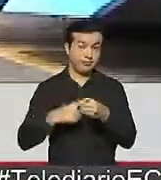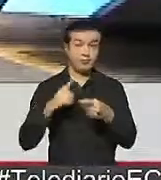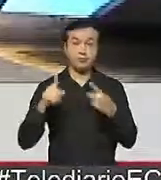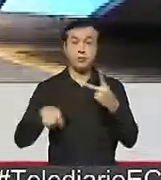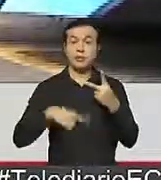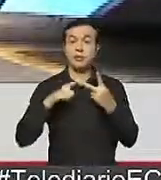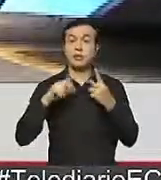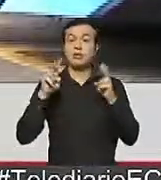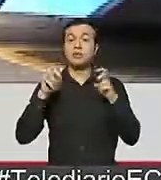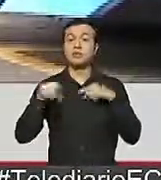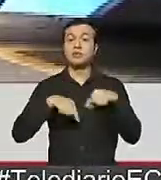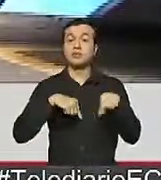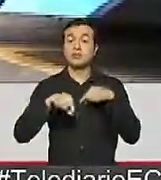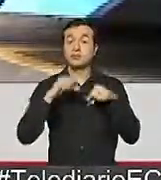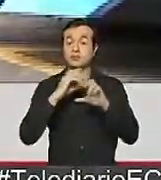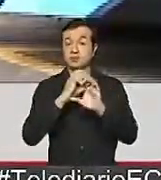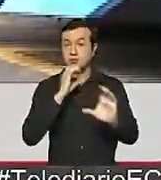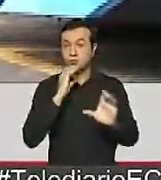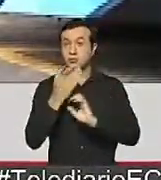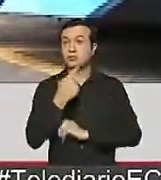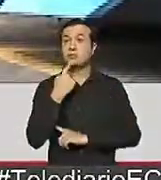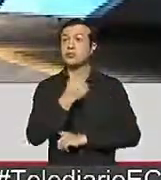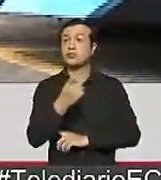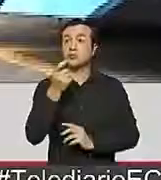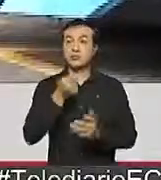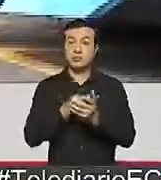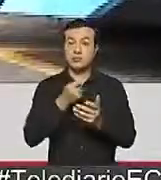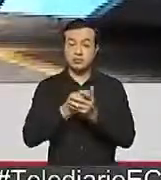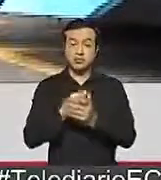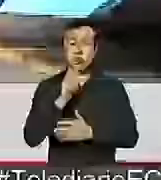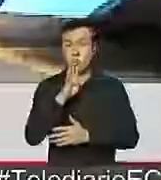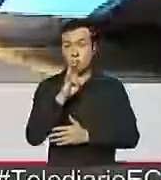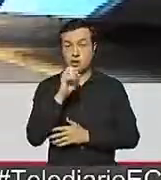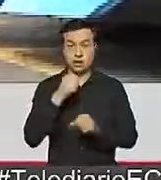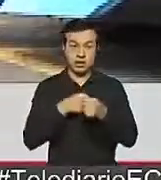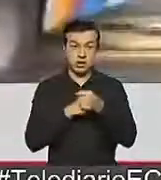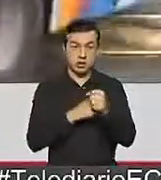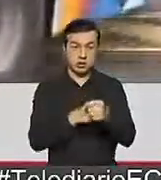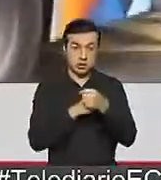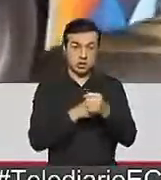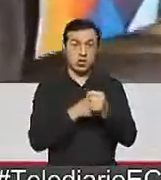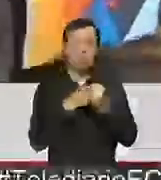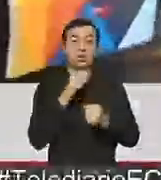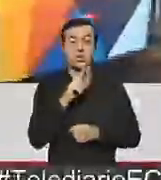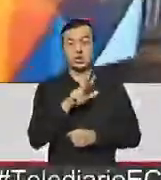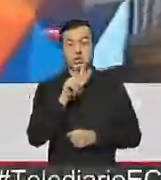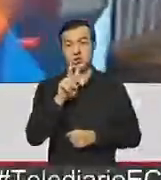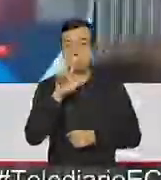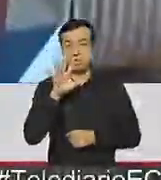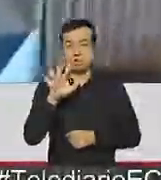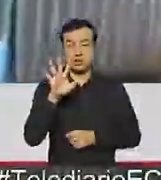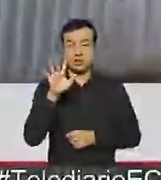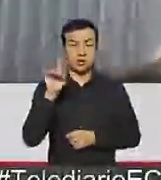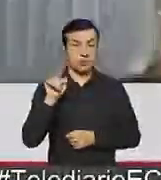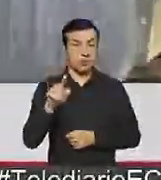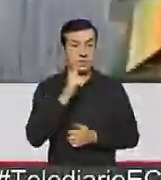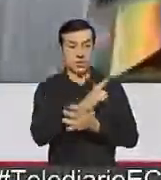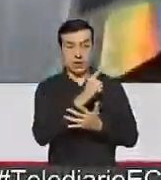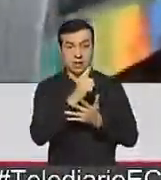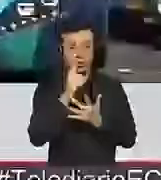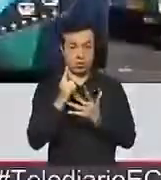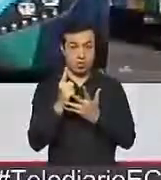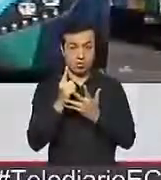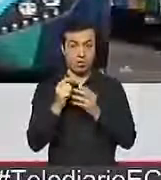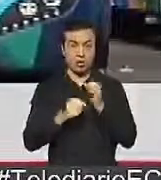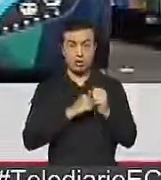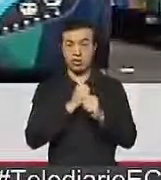tema de transporte público, si se toma en cuenta que la adquisición de 40 articulados a la empresa Autolíder costó 325 mil dólares cada unidad en